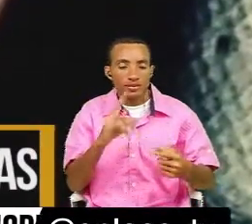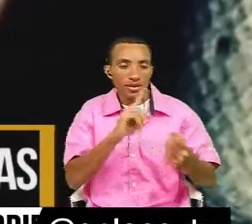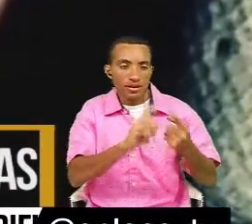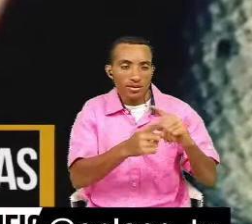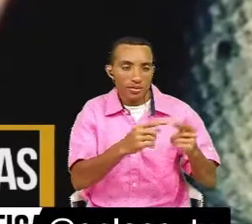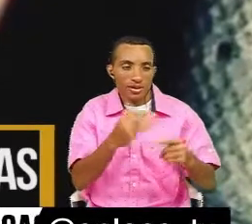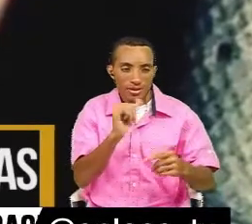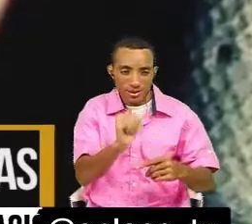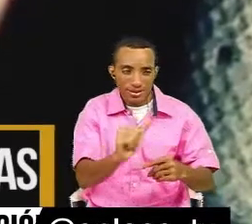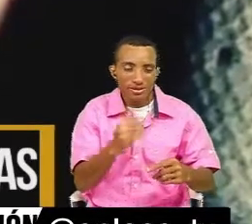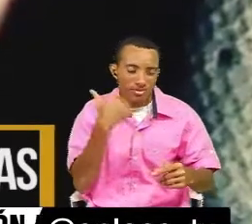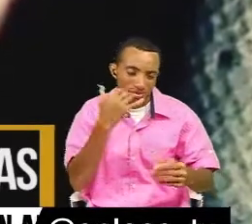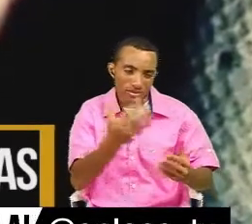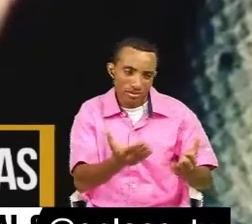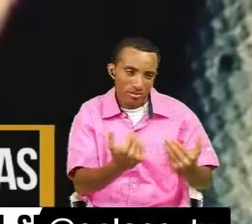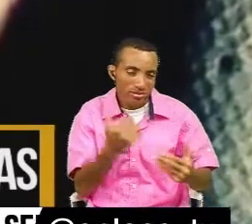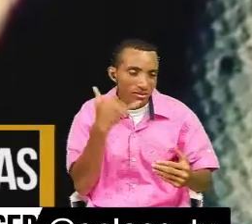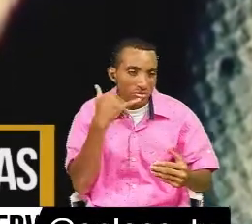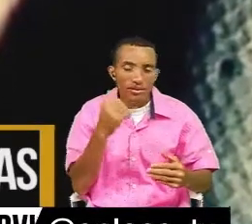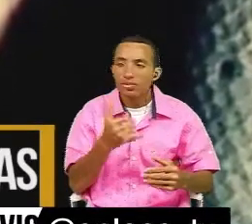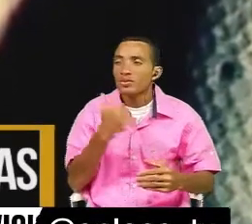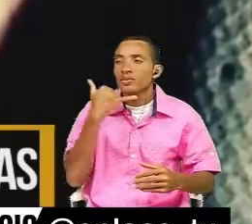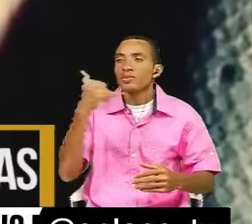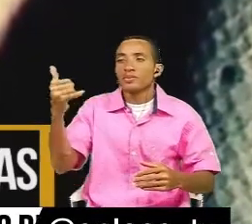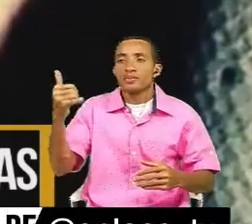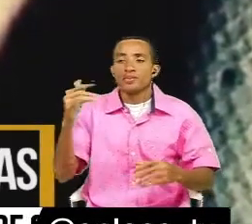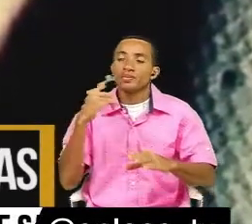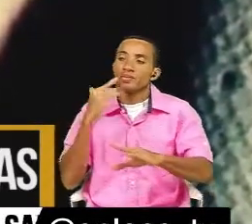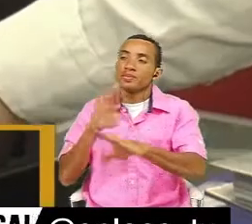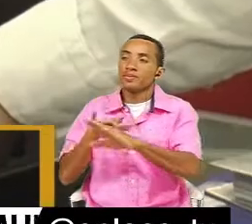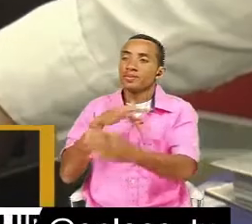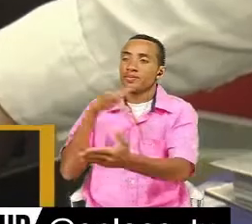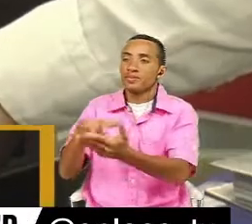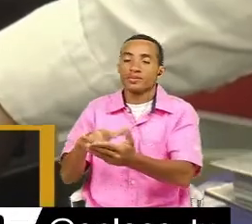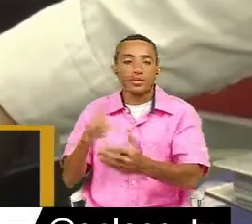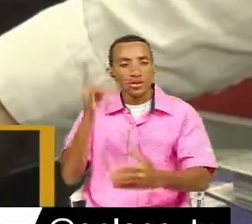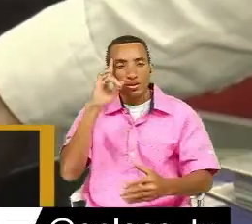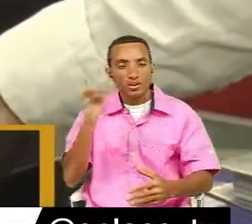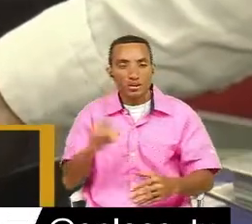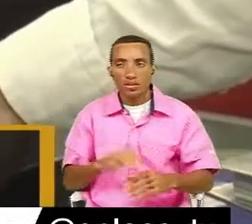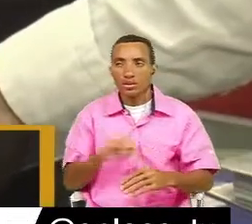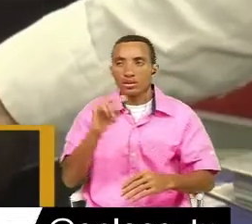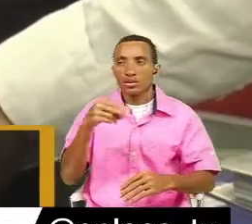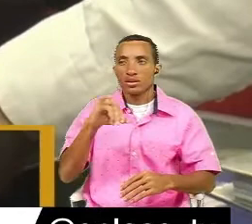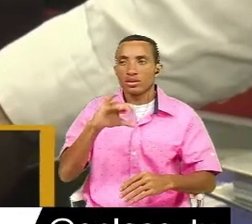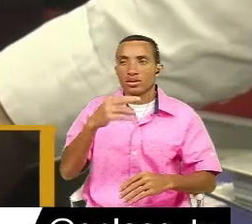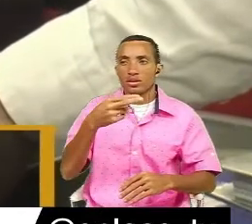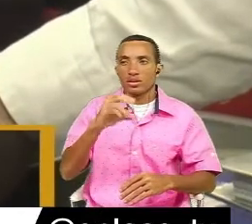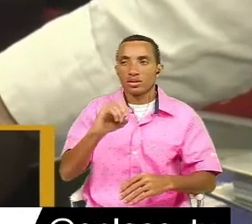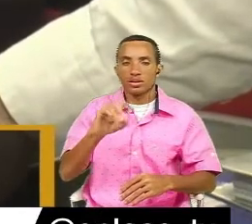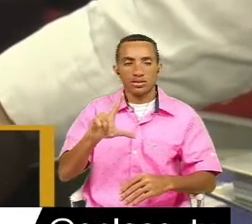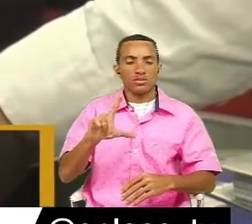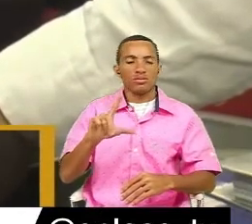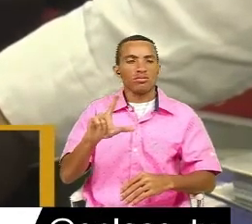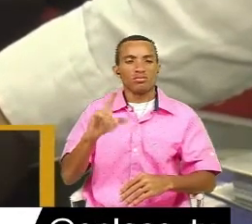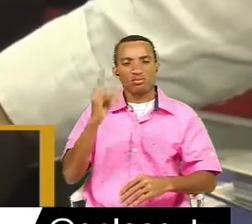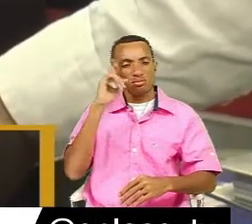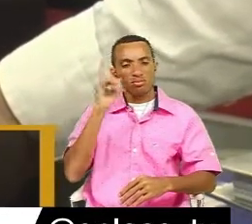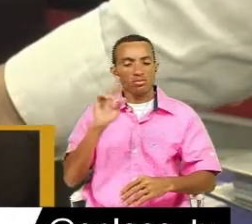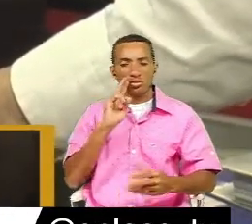amiga. Llegamos allá, la niña nos dijo que no estaba, que no sabía quién era Nicole primero y eso. Ya después nos dijo